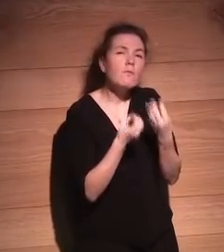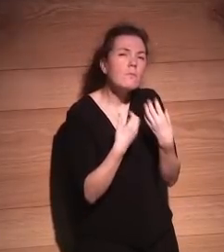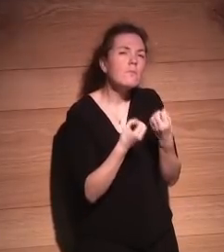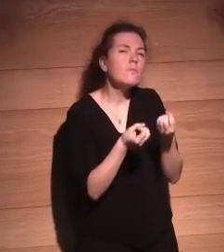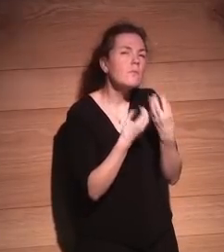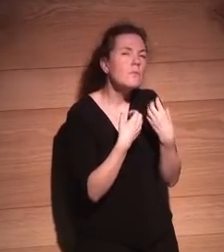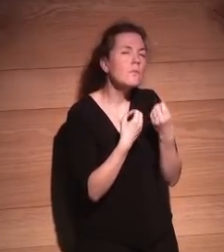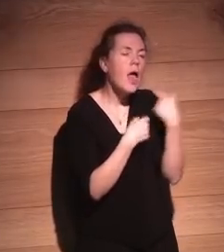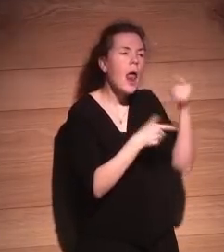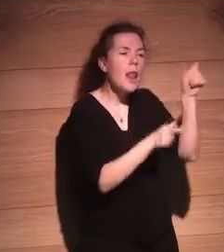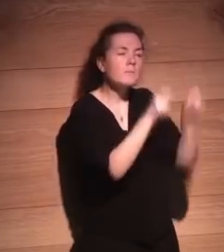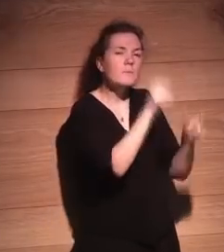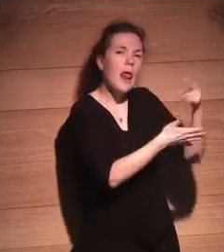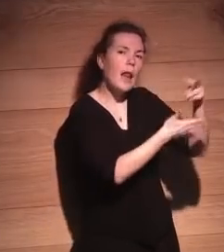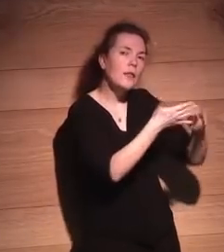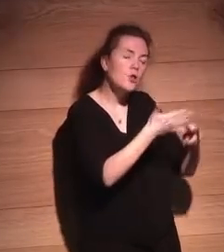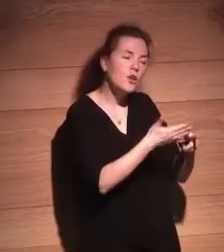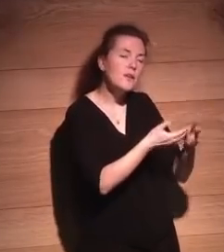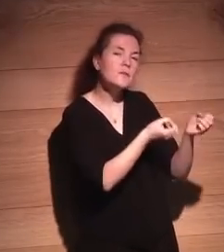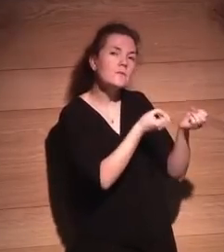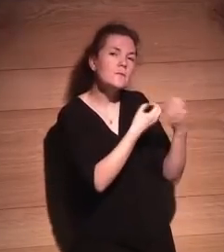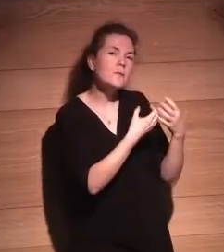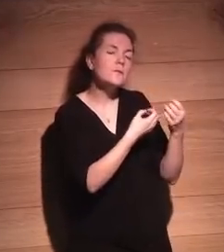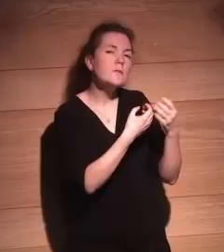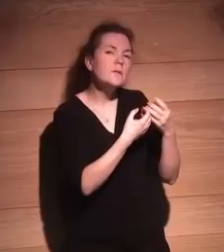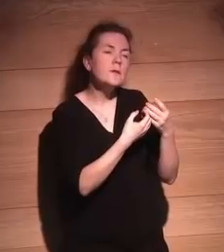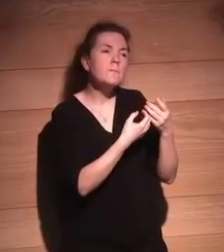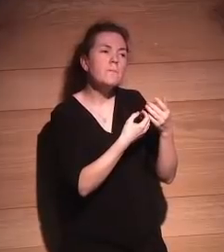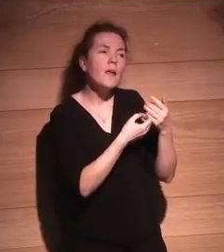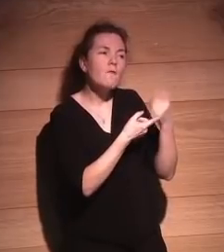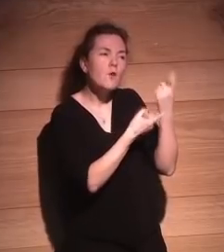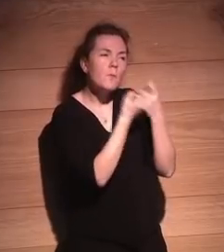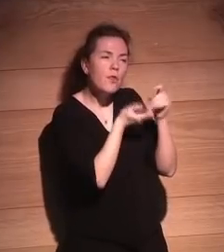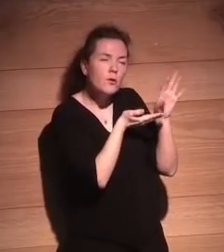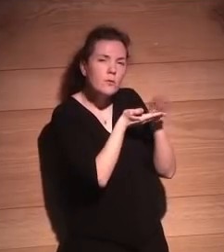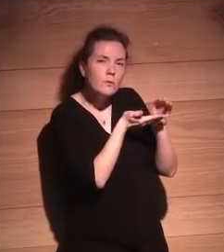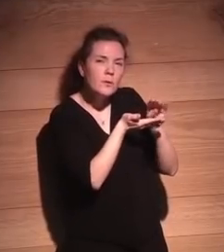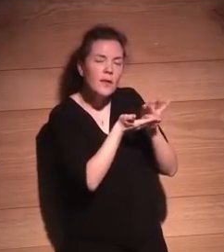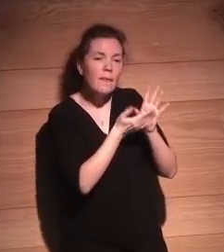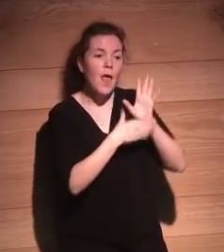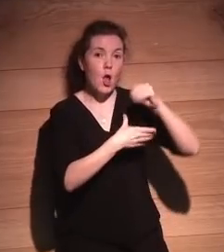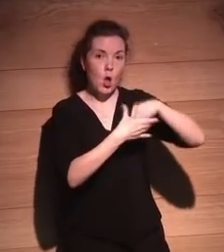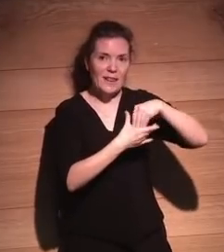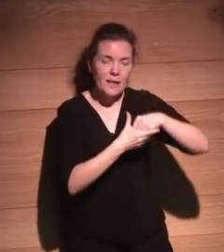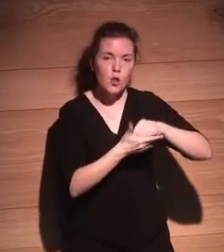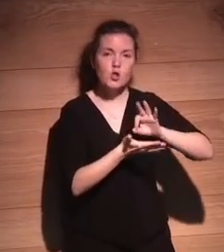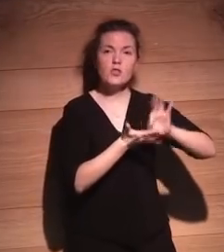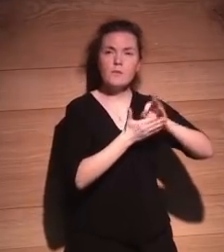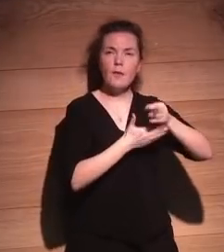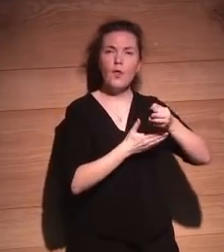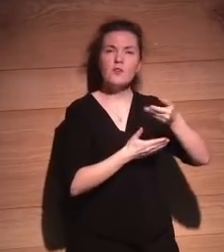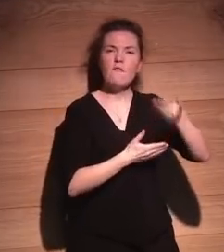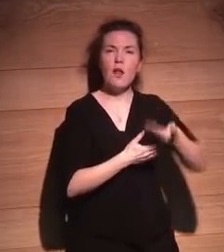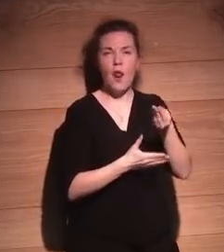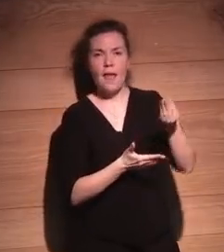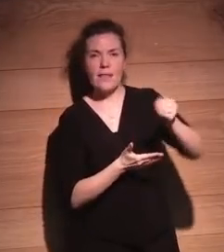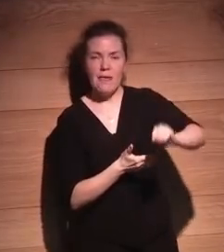los lectores también relativas a qué tipo de información, de contenidos, de servicios de valor